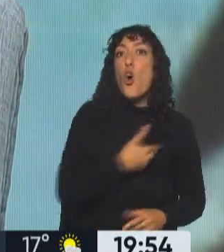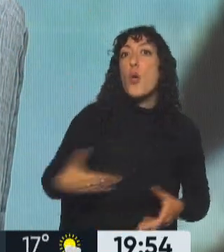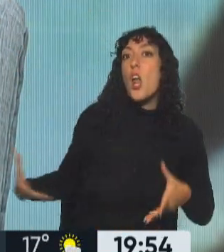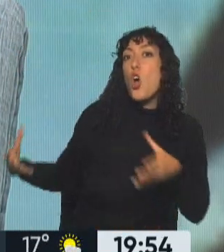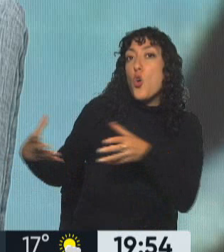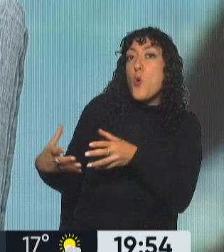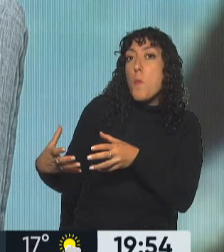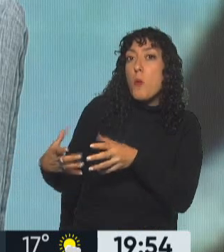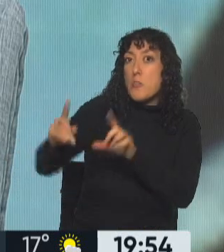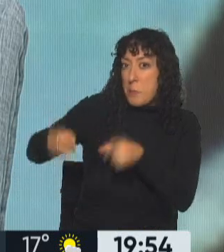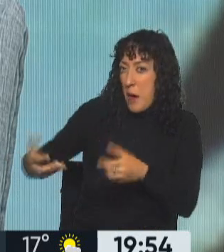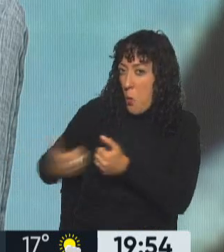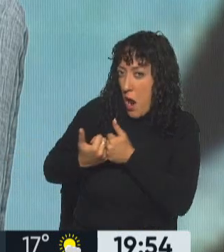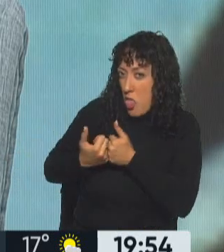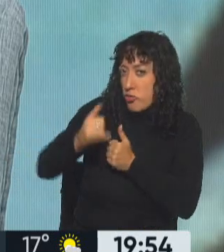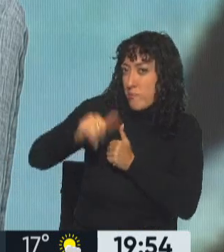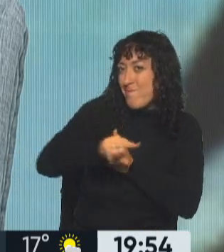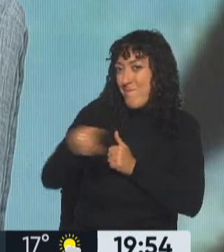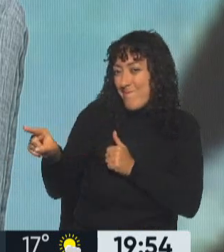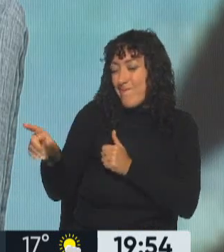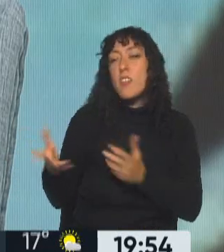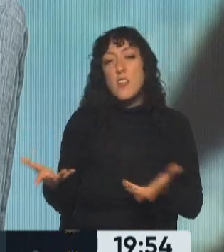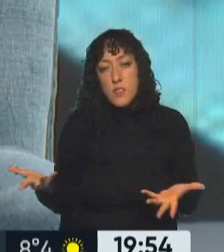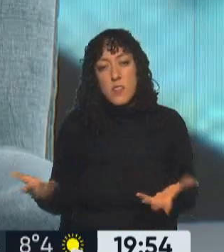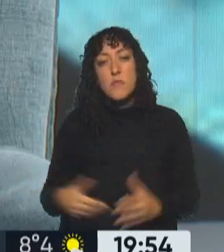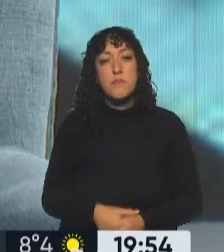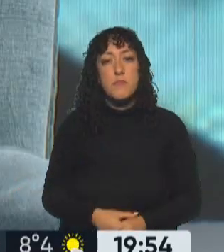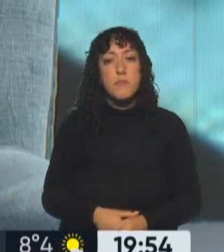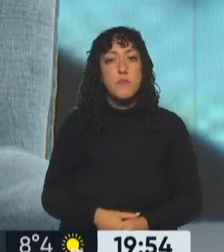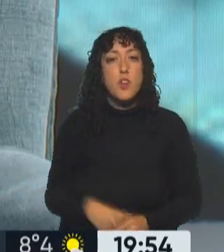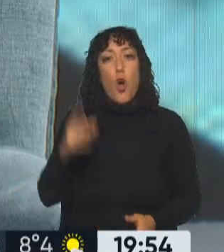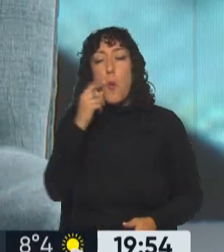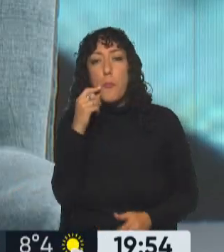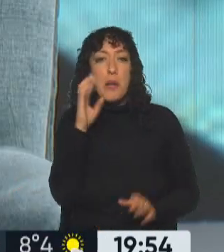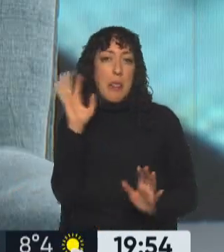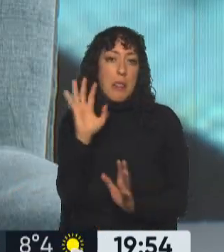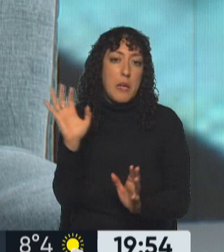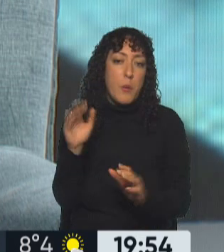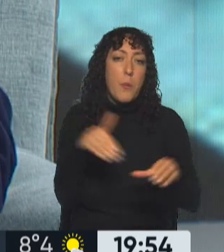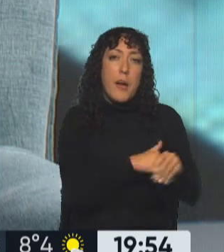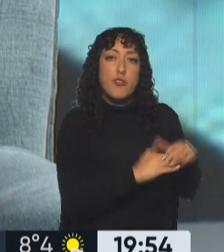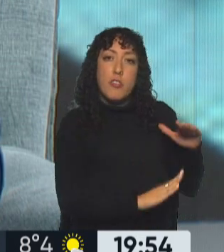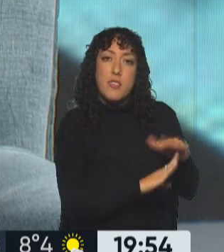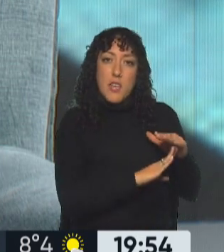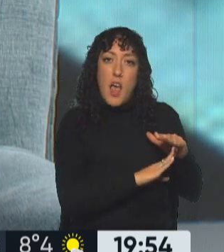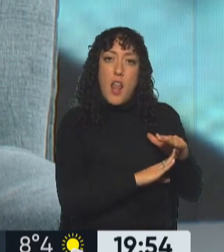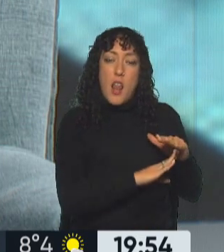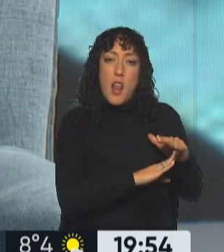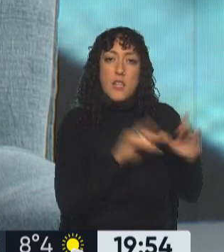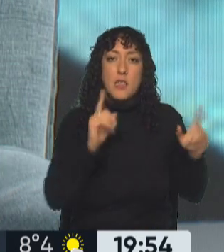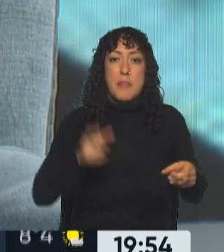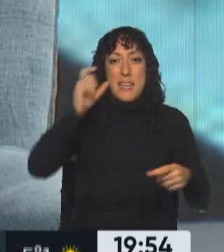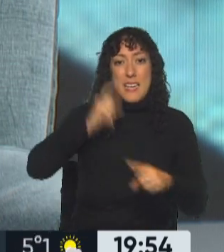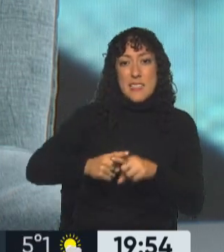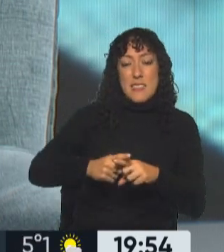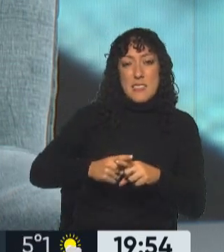Lula quiere ir por ahí? Bueno, la coalición de gobierno. Que no tienen nada que ver, tanto el del Banco Central como el